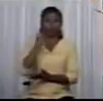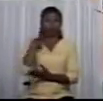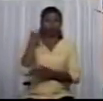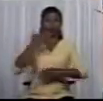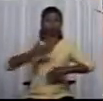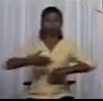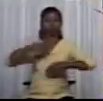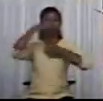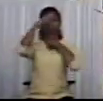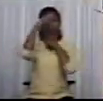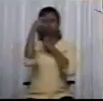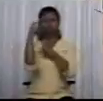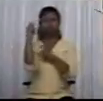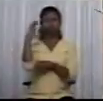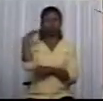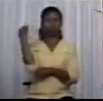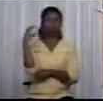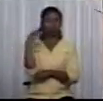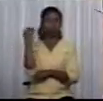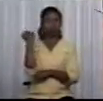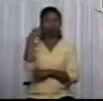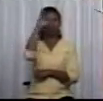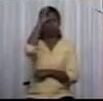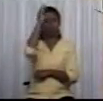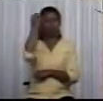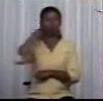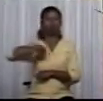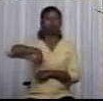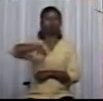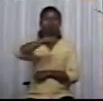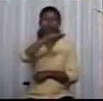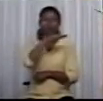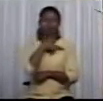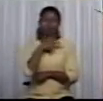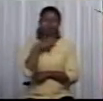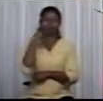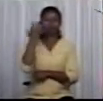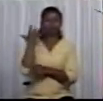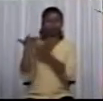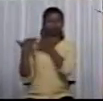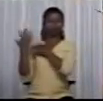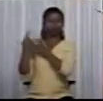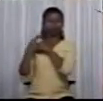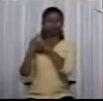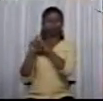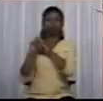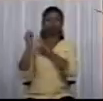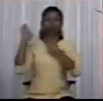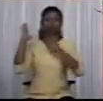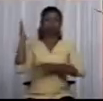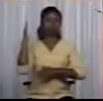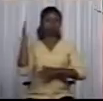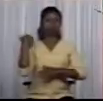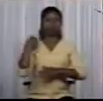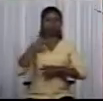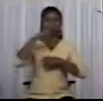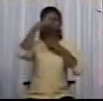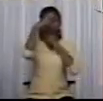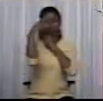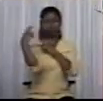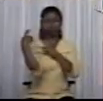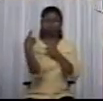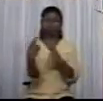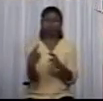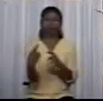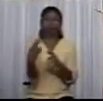rinde homenaje a la cultura ancestral propia de nuestras raíces, la cual fue descubierta en medio de un acto donde se le rindieron honores y que